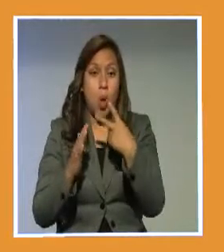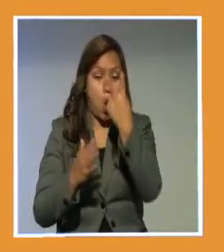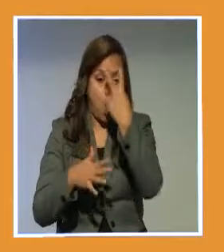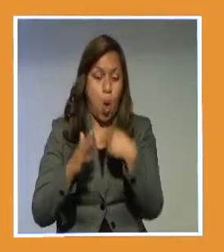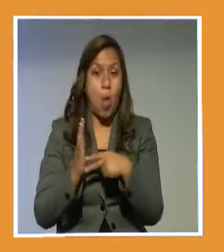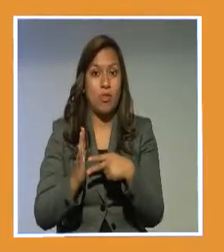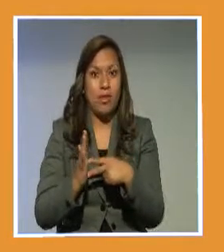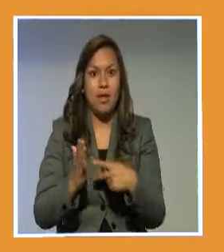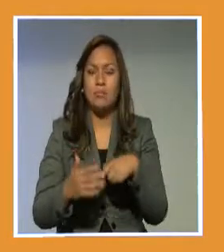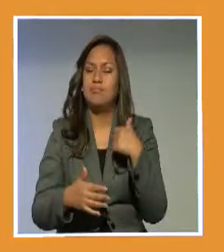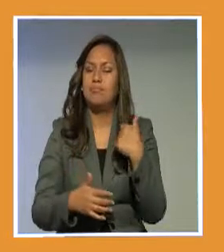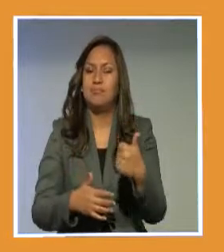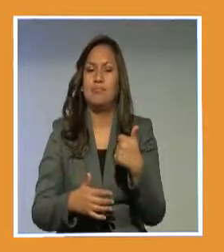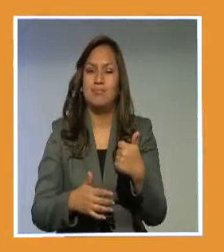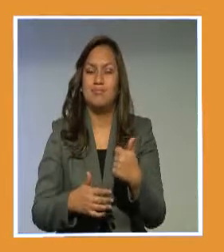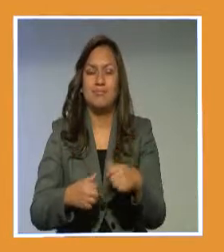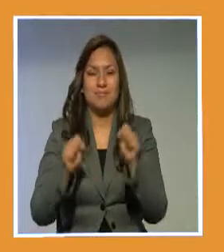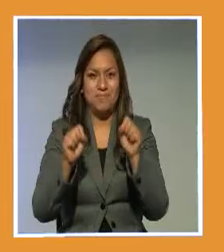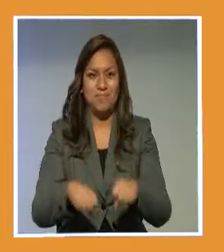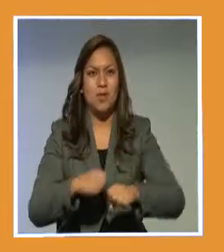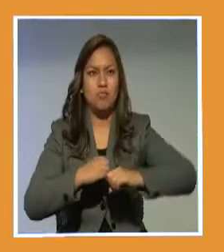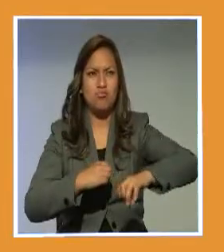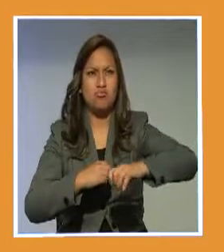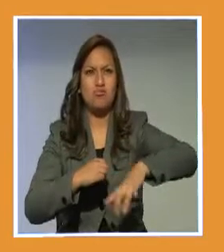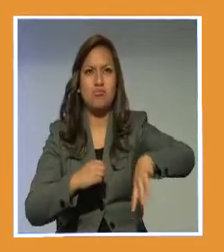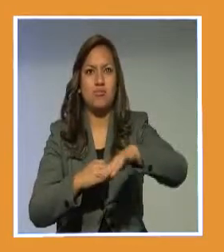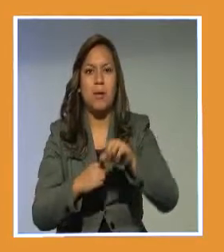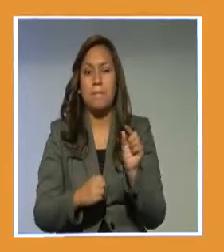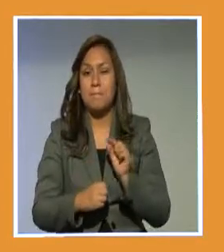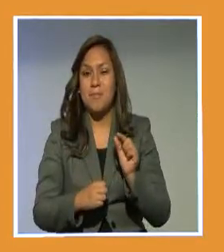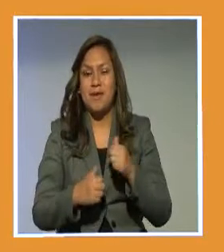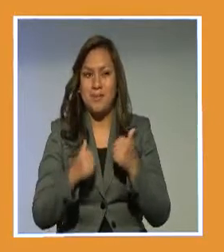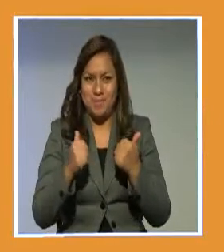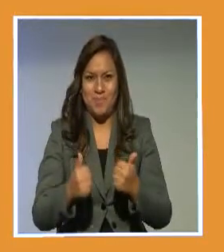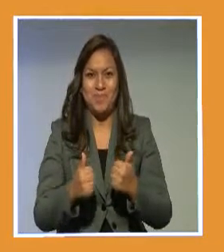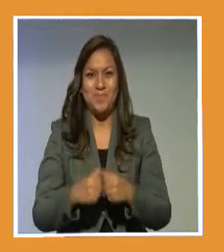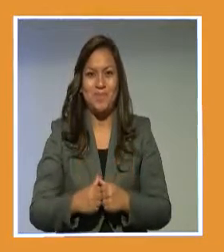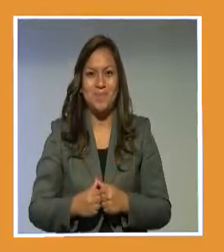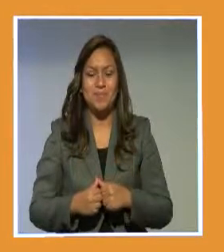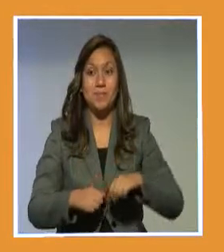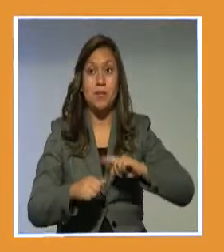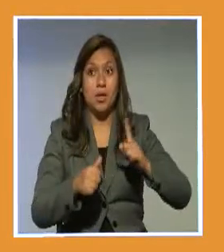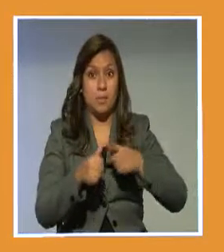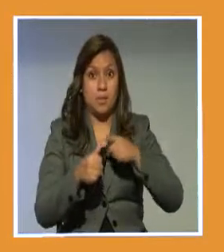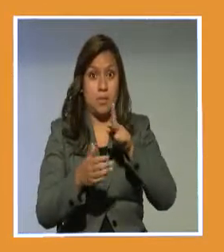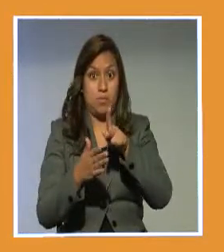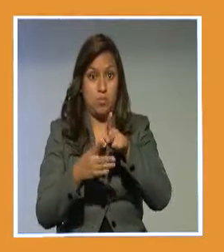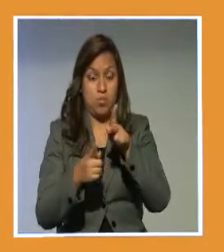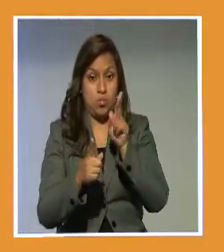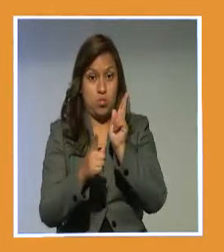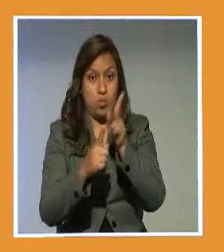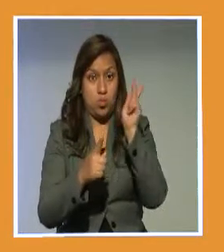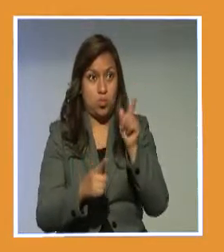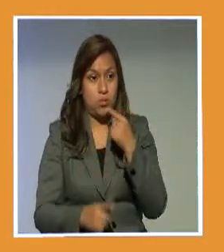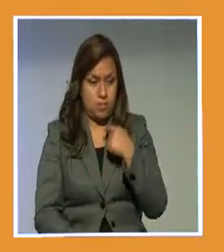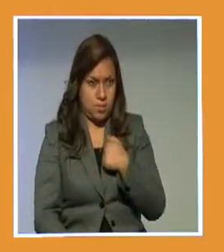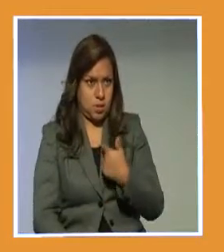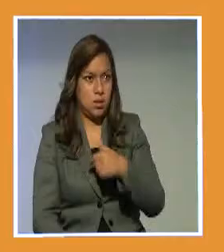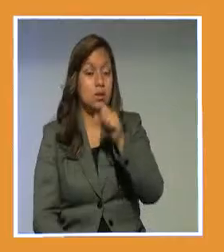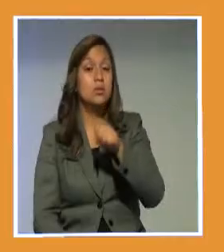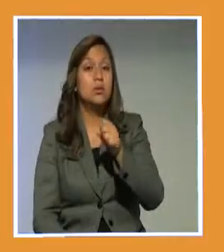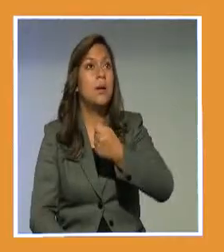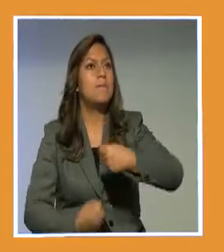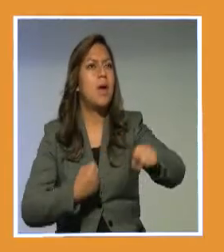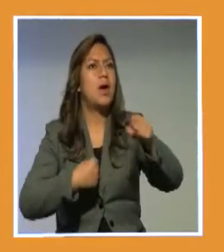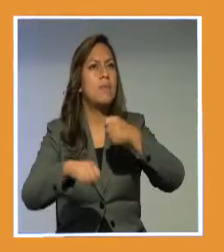que puedan planificar también las ofertas turísticas. Claro, y sobre el primer punto que usted decía y las aclaraciones, que la gente viaja al territorio nacional,